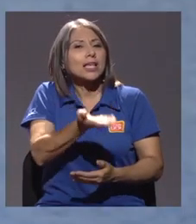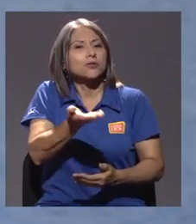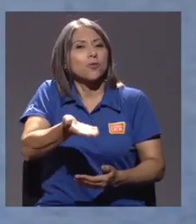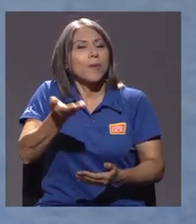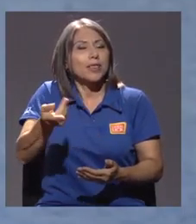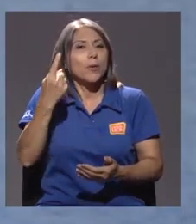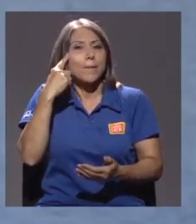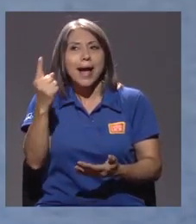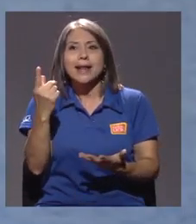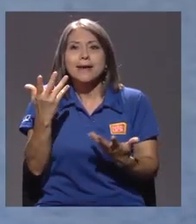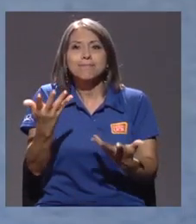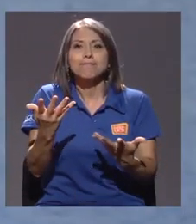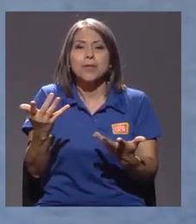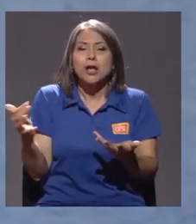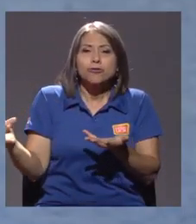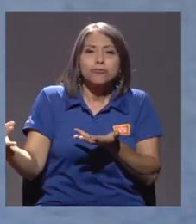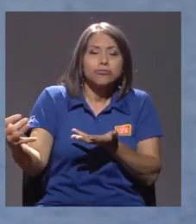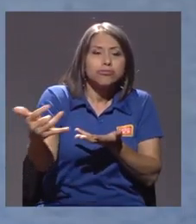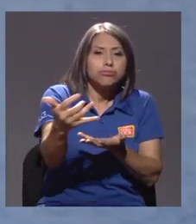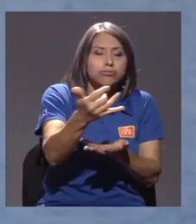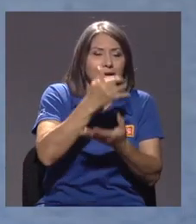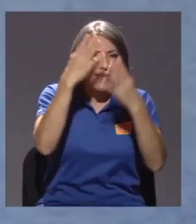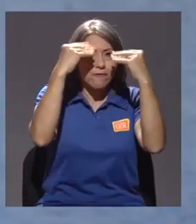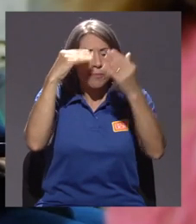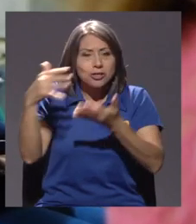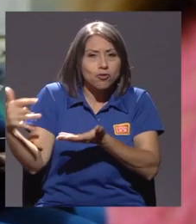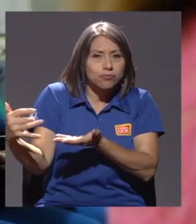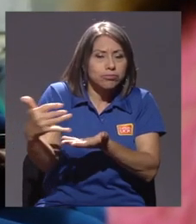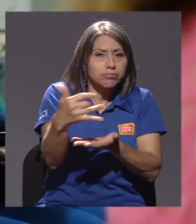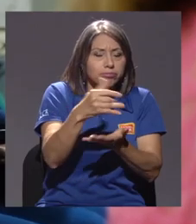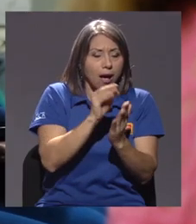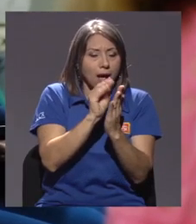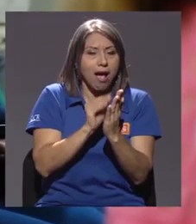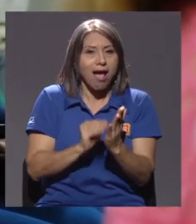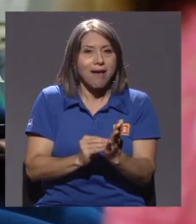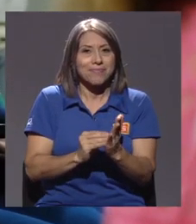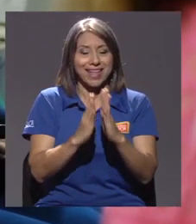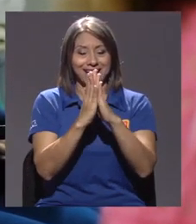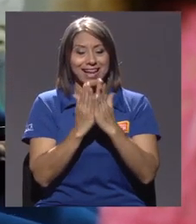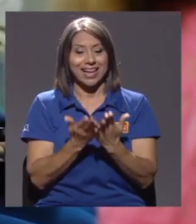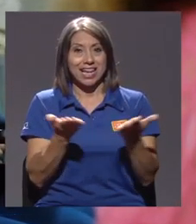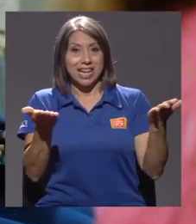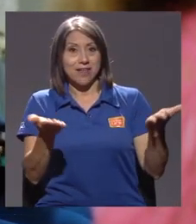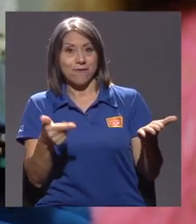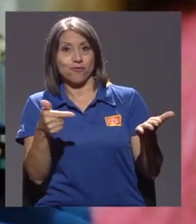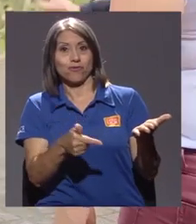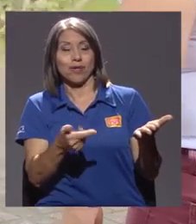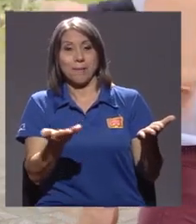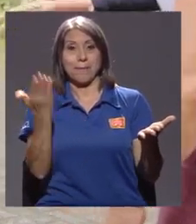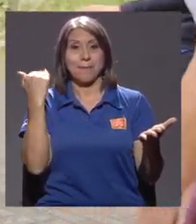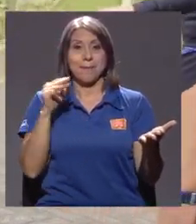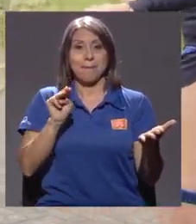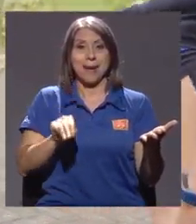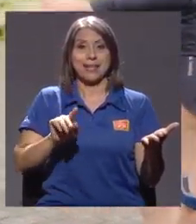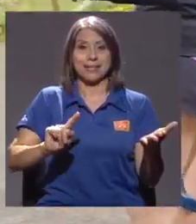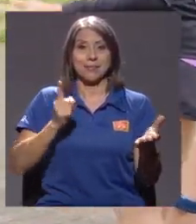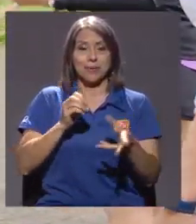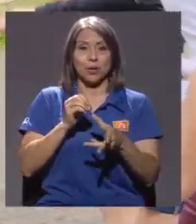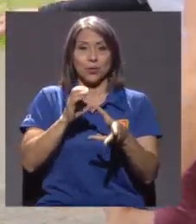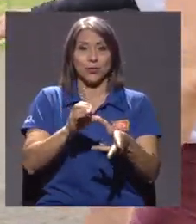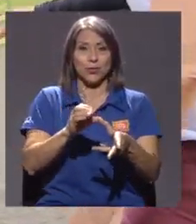permitiera recopilar y recoger información. El libro fue presentado el pasado martes 1